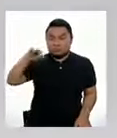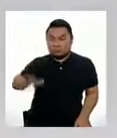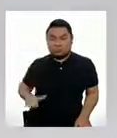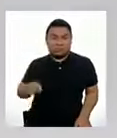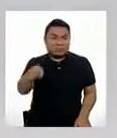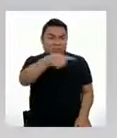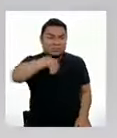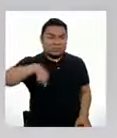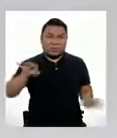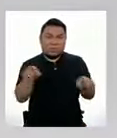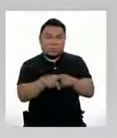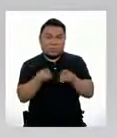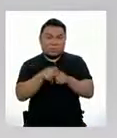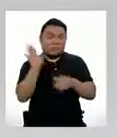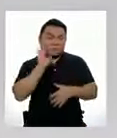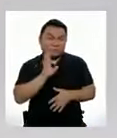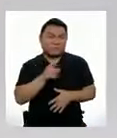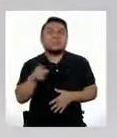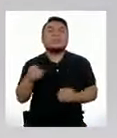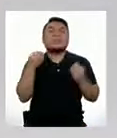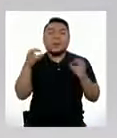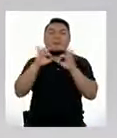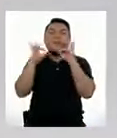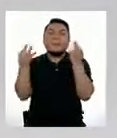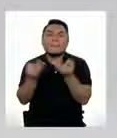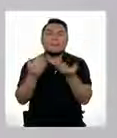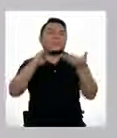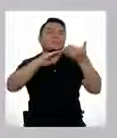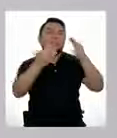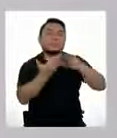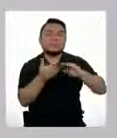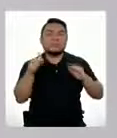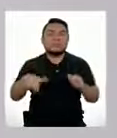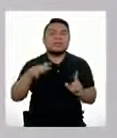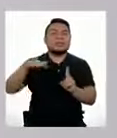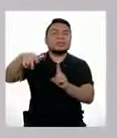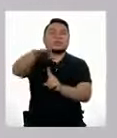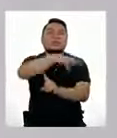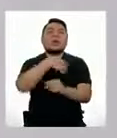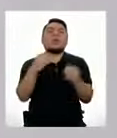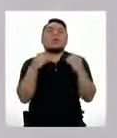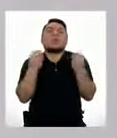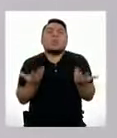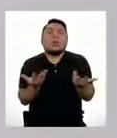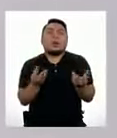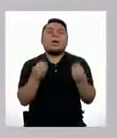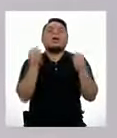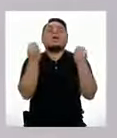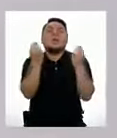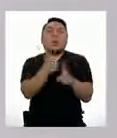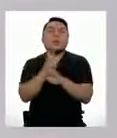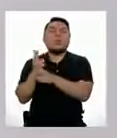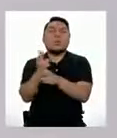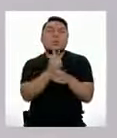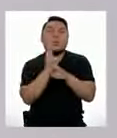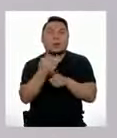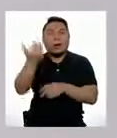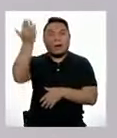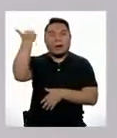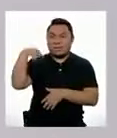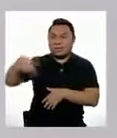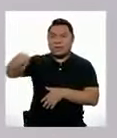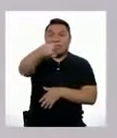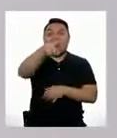¿Cómo se relacionaban nuestros familiares y nuestra comunidad con la naturaleza? ¿Qué formas de cuidar el ambiente ponían en práctica